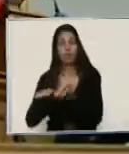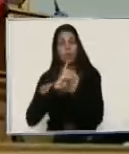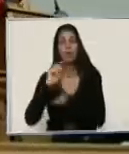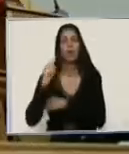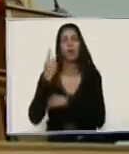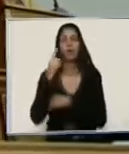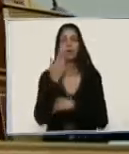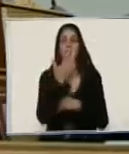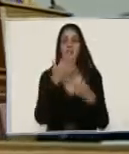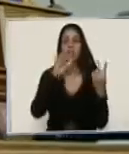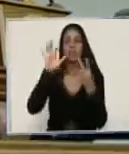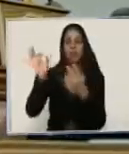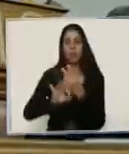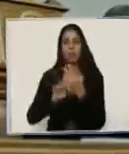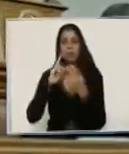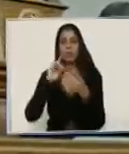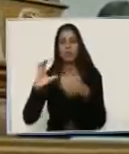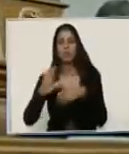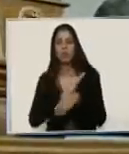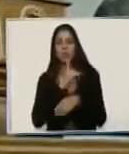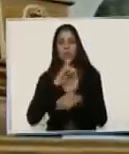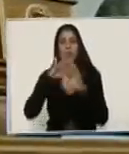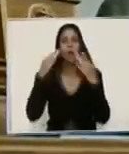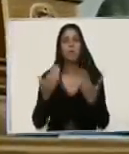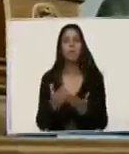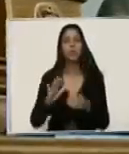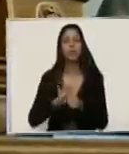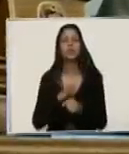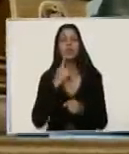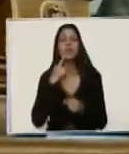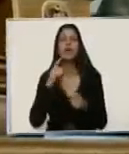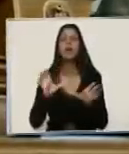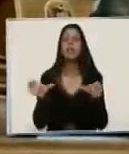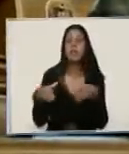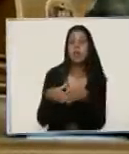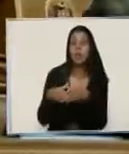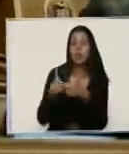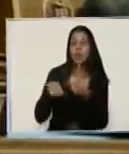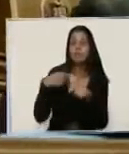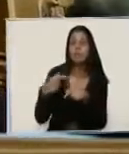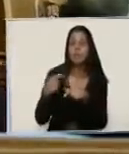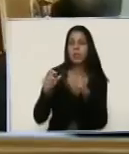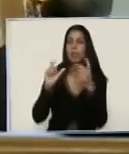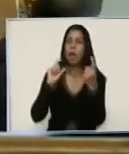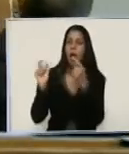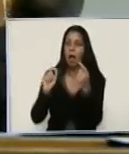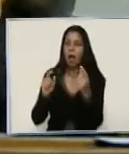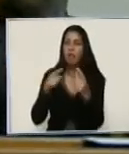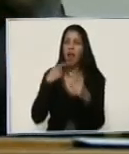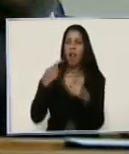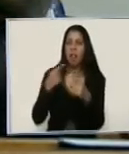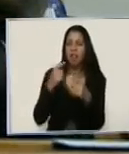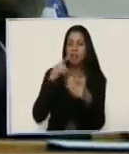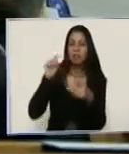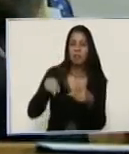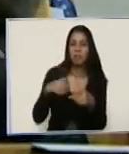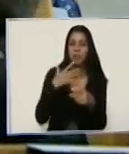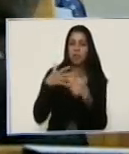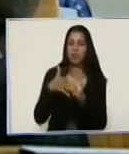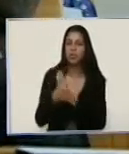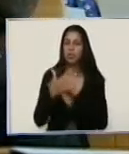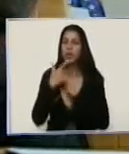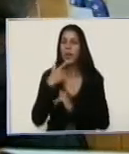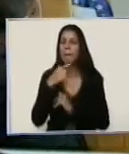el 75% de la riqueza del planeta, que hace la reunión de Bilderberg y nos pone a hablar de Bilderberg, pero nadie habla de Vanguard.